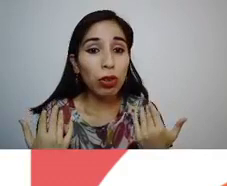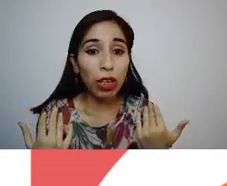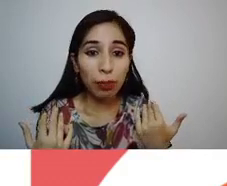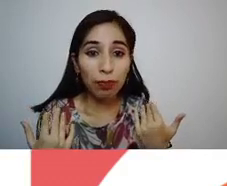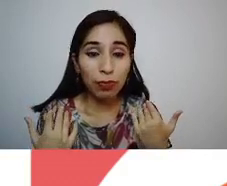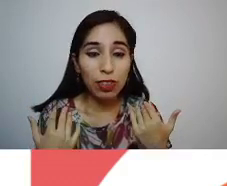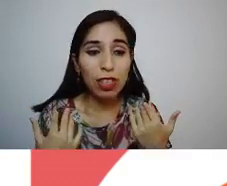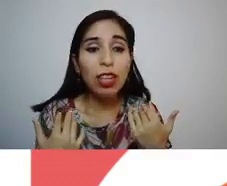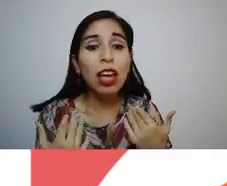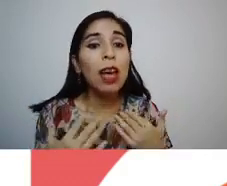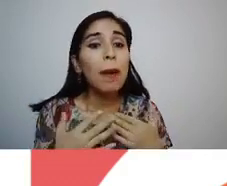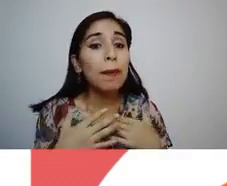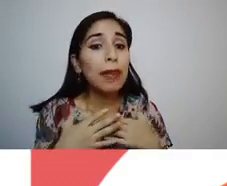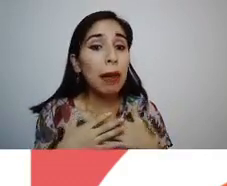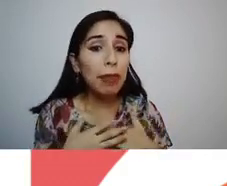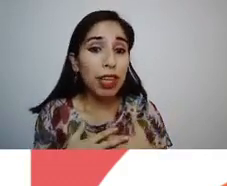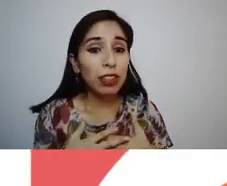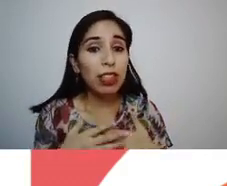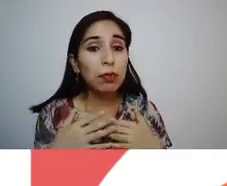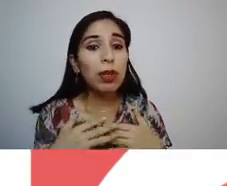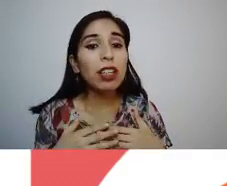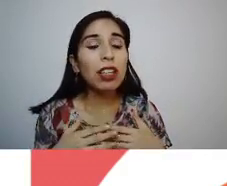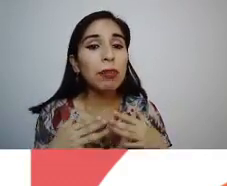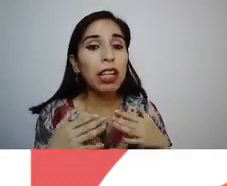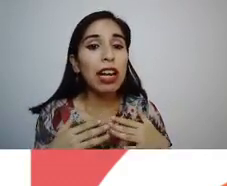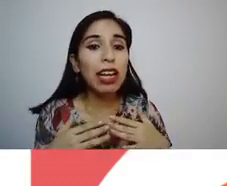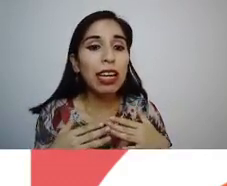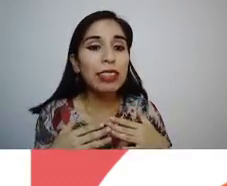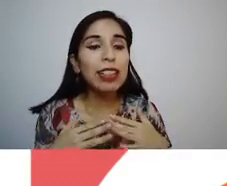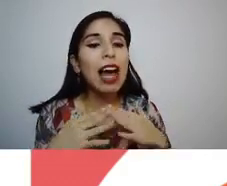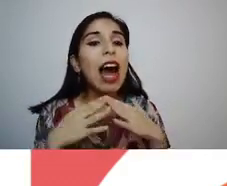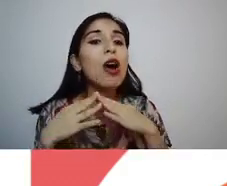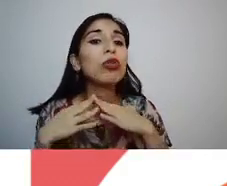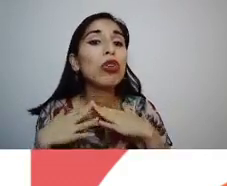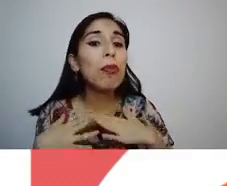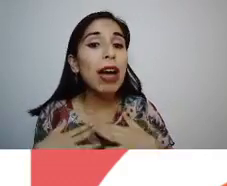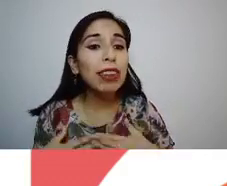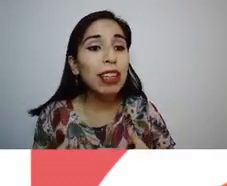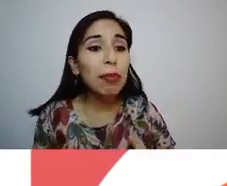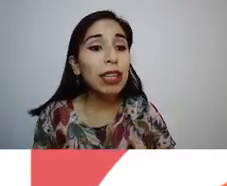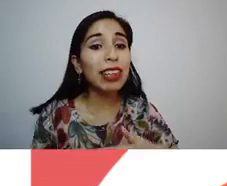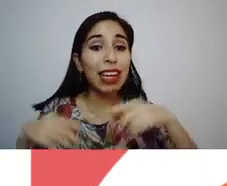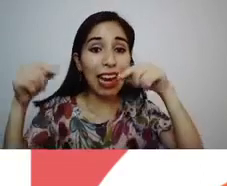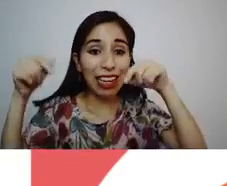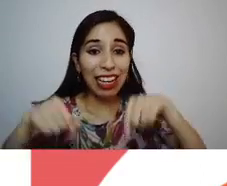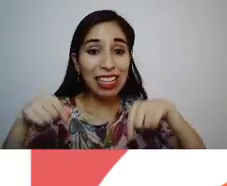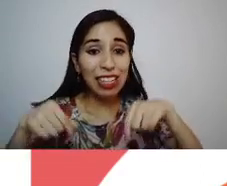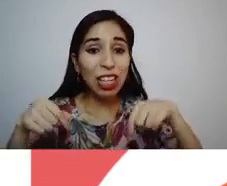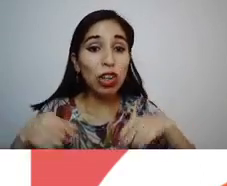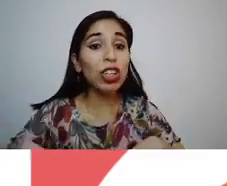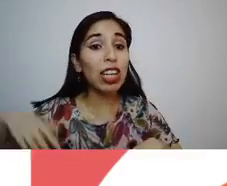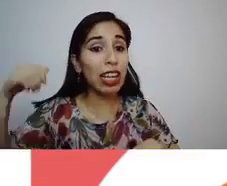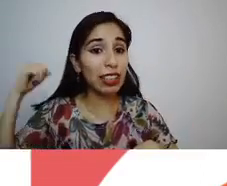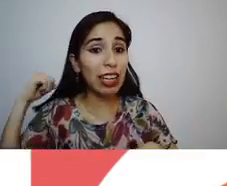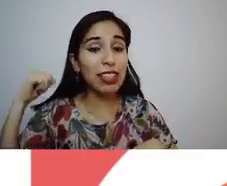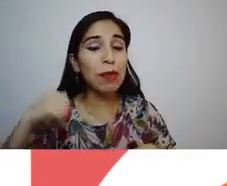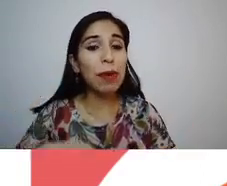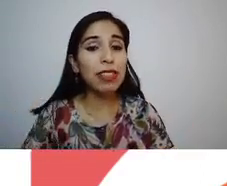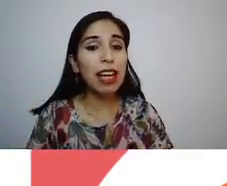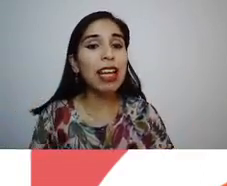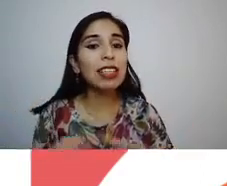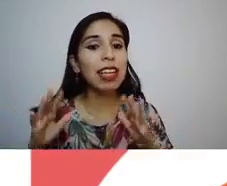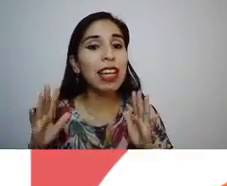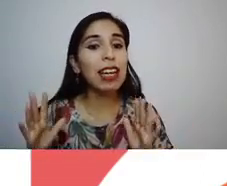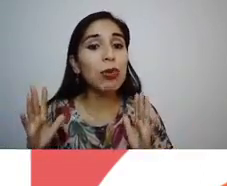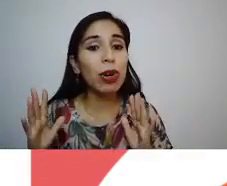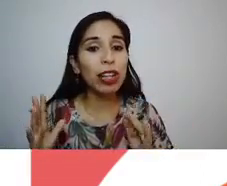puede escoger si también después de terminar la clase automáticamente en la clase de hoy y las clases